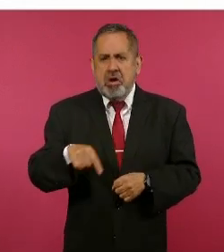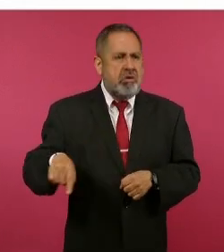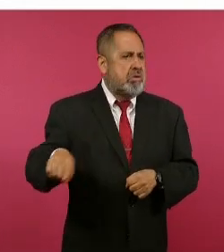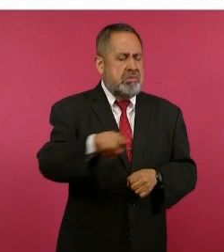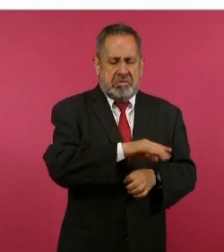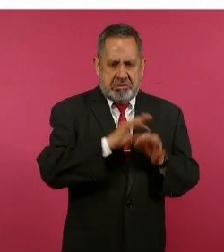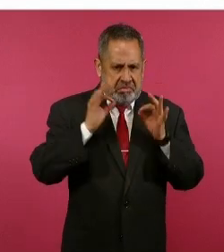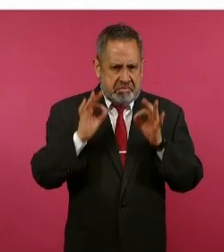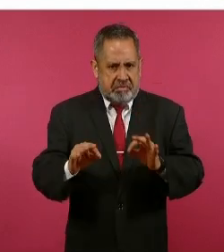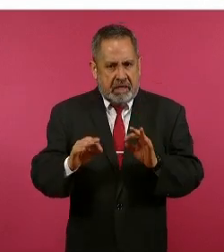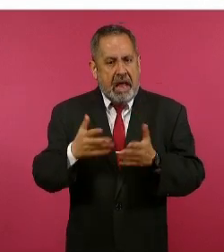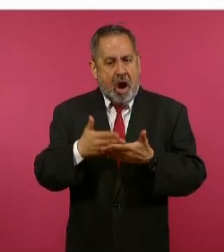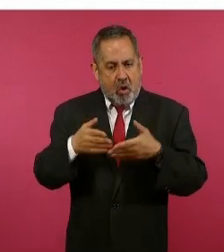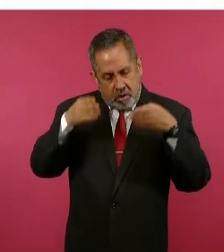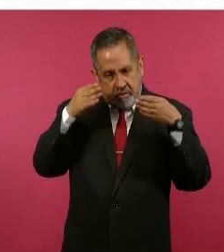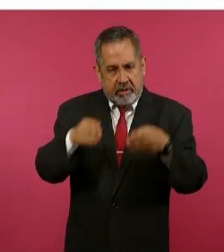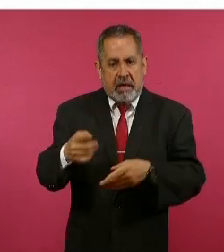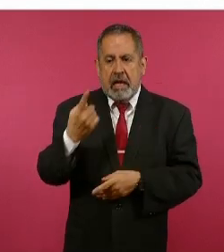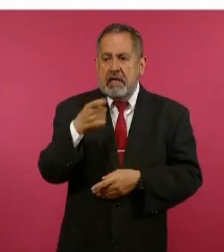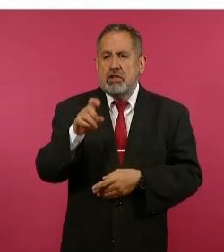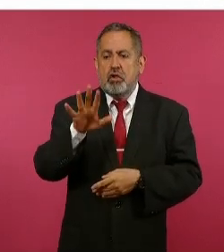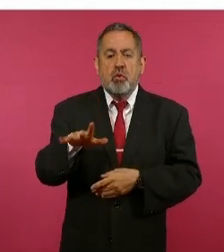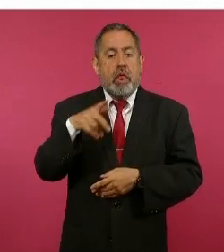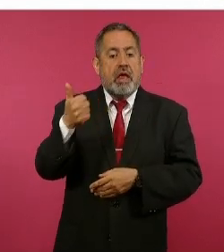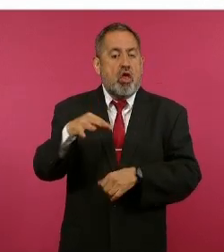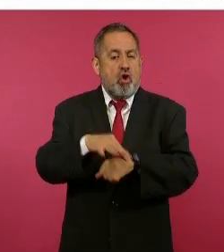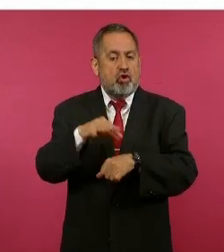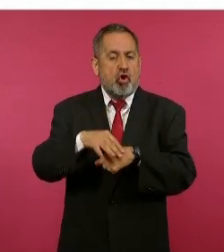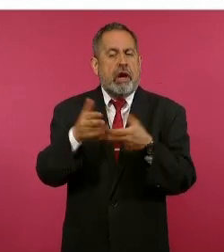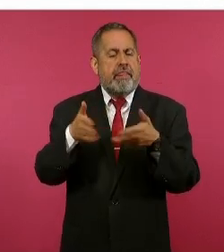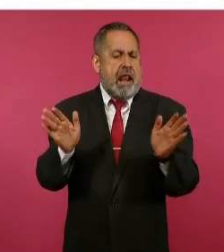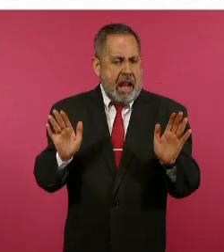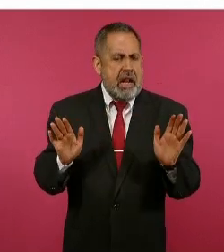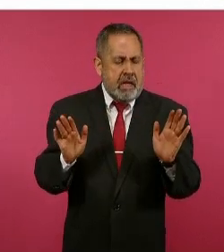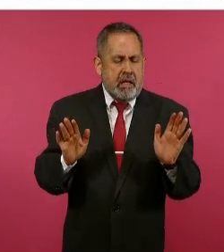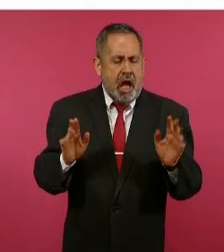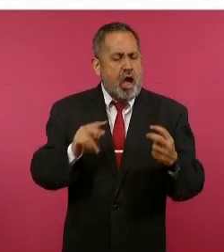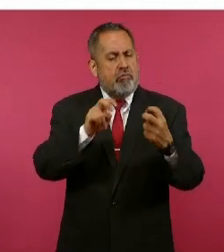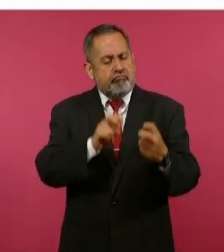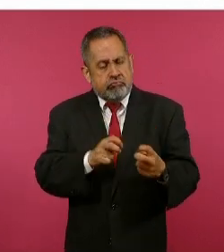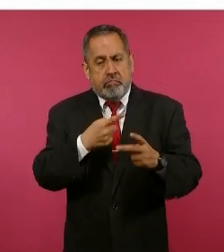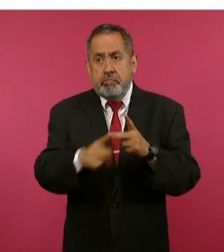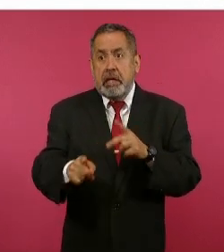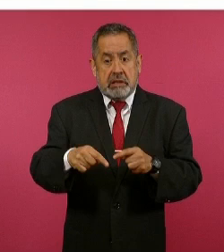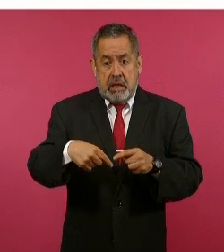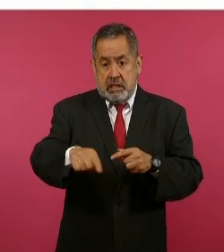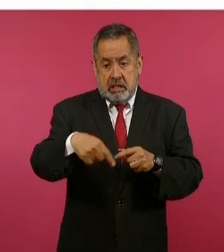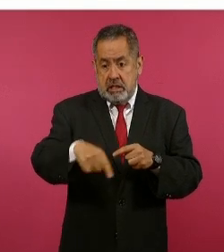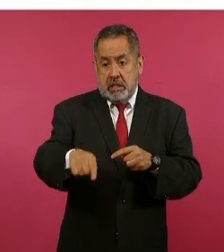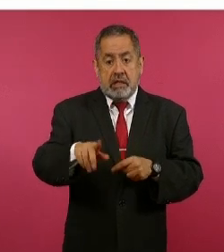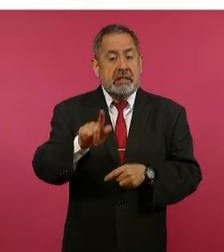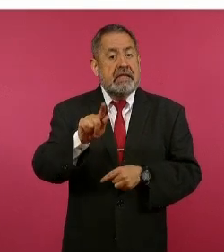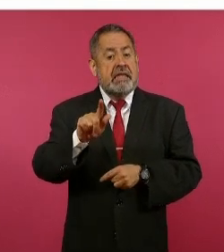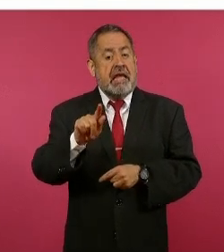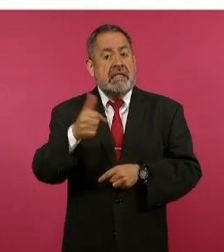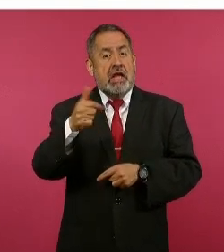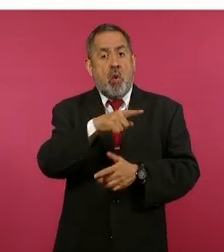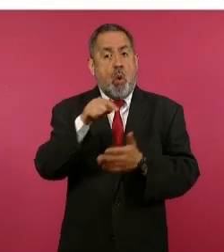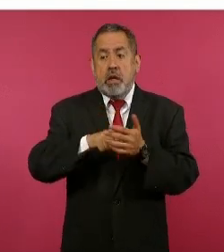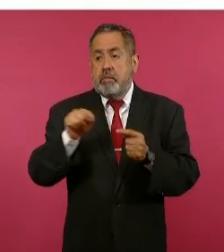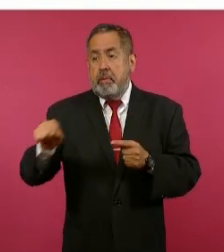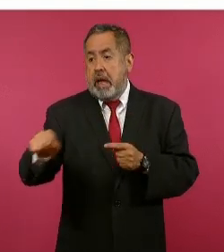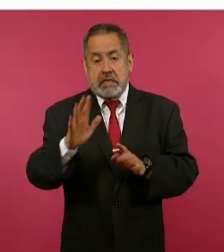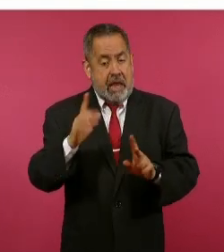Entonces, nos enfocamos en los 156 médicos generales que inician labores en estos 76 centros